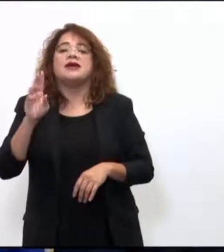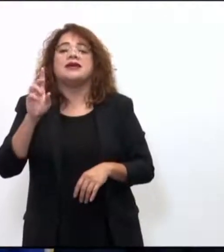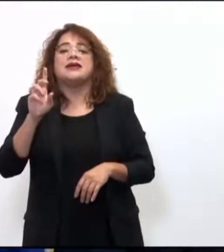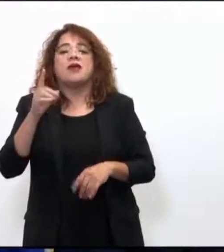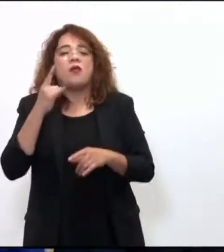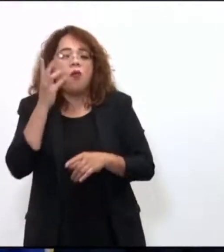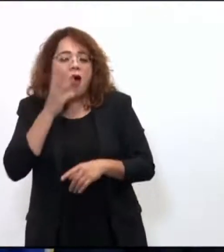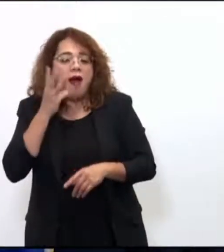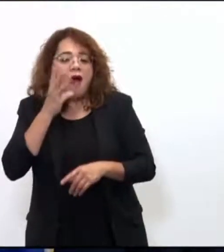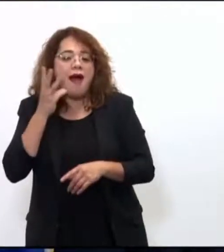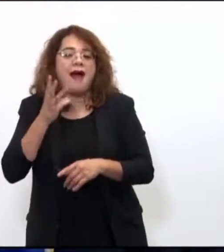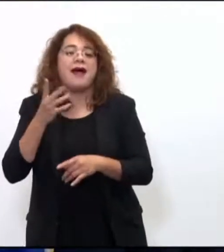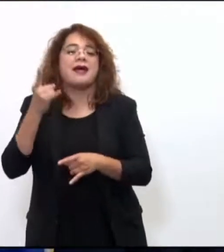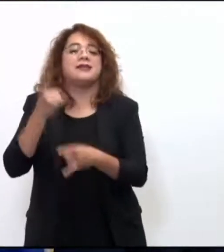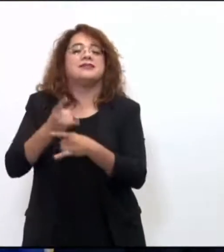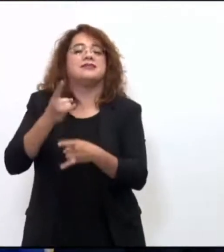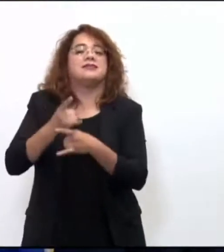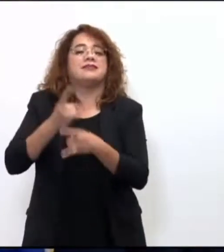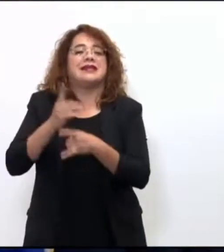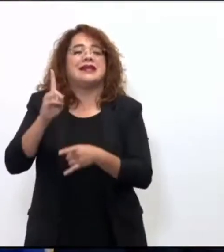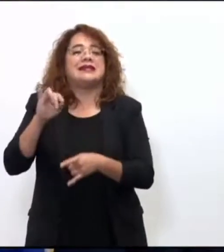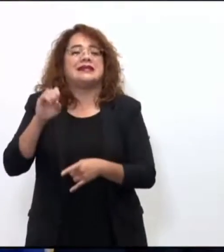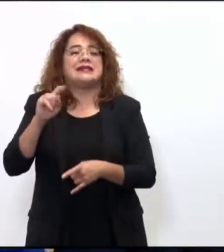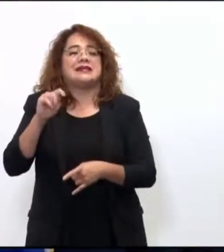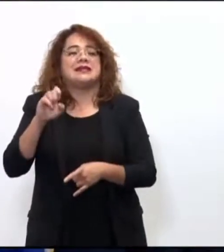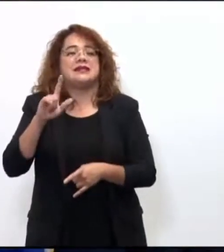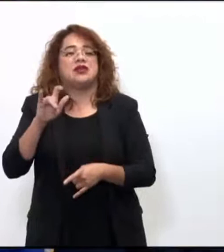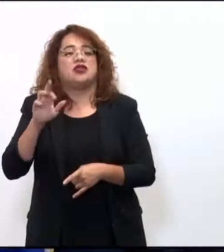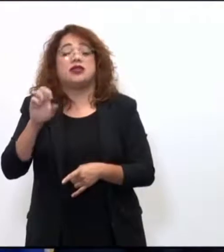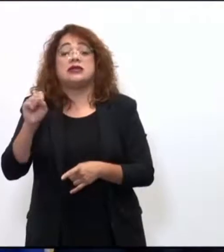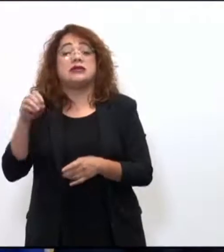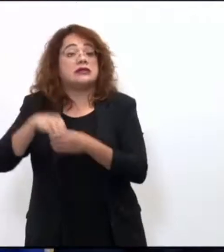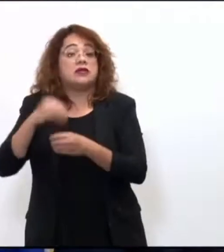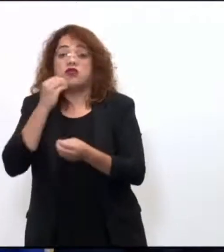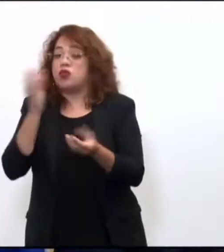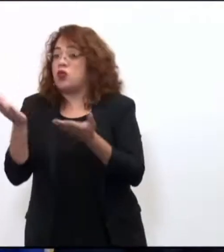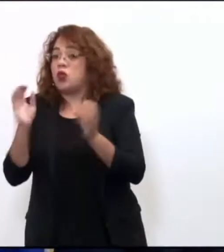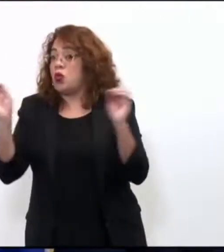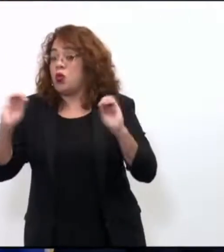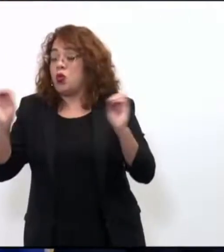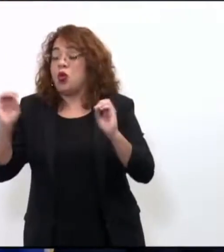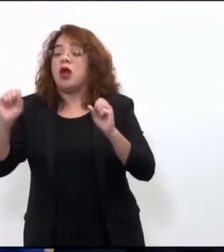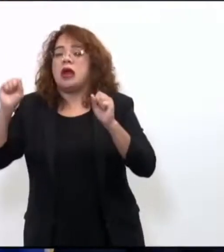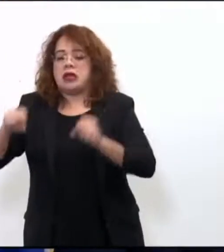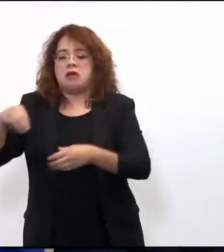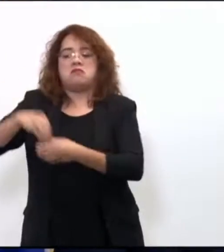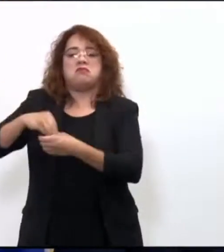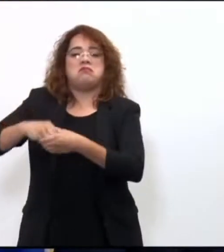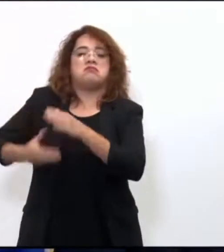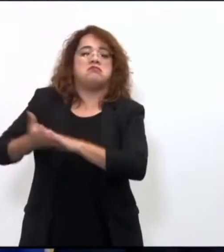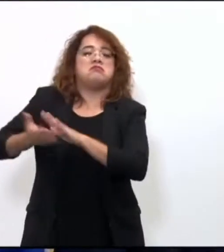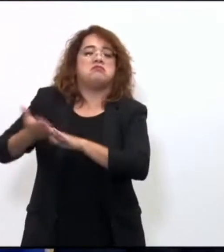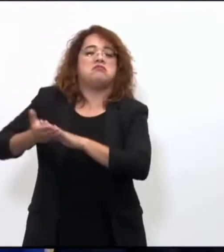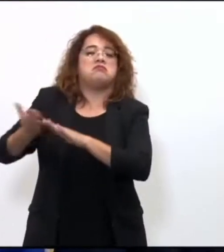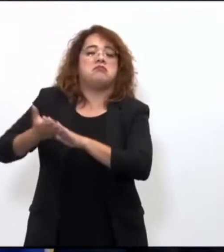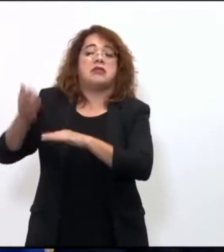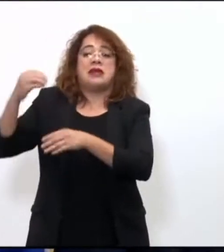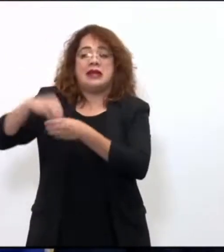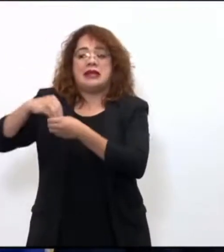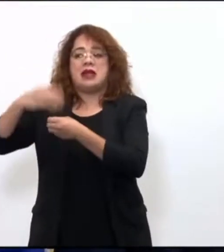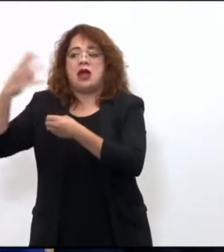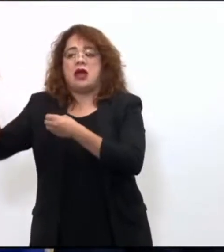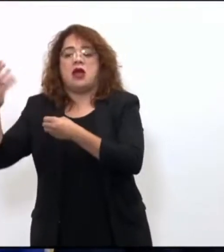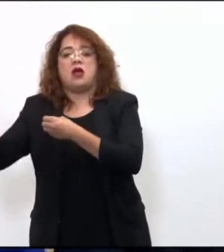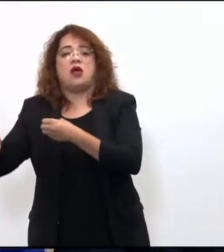artesanales donde no se brinda servicio de comidas pueden operar en interiores y exteriores